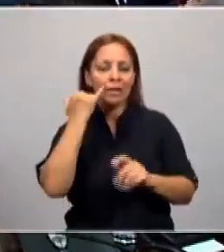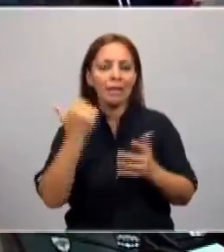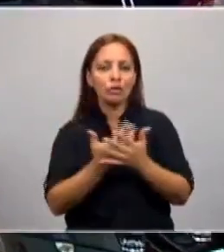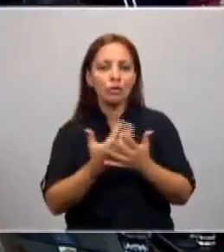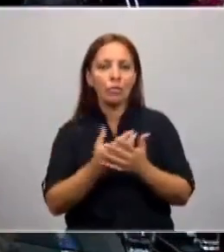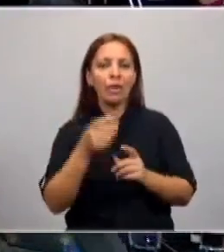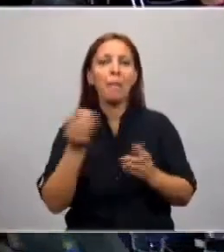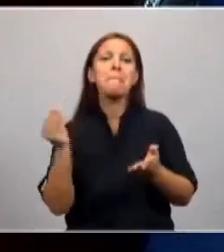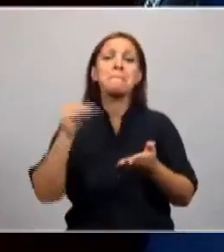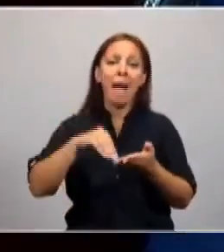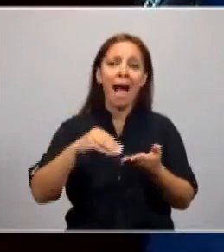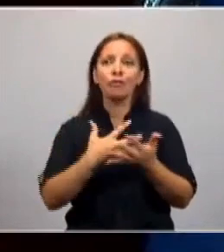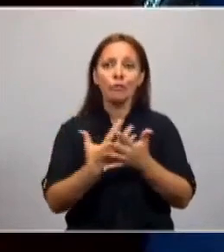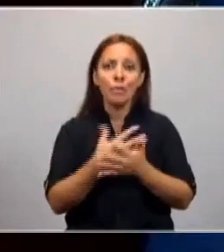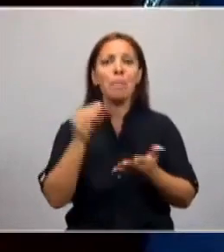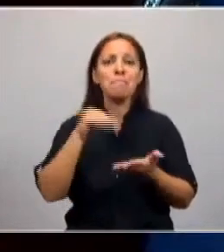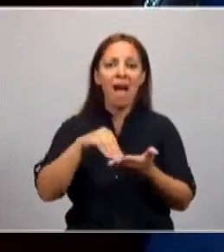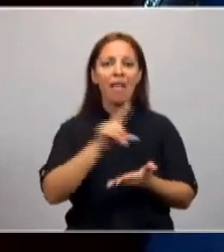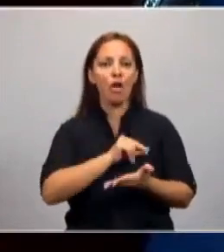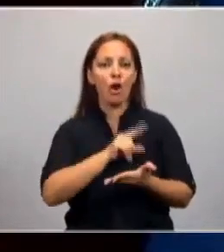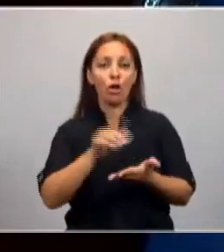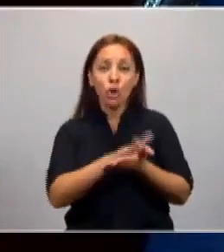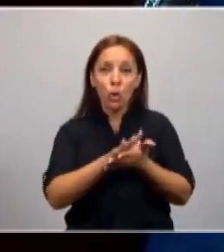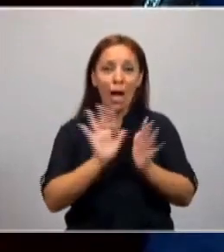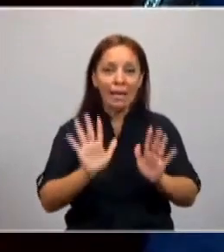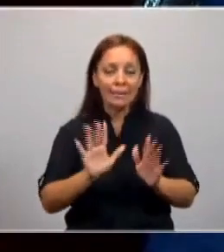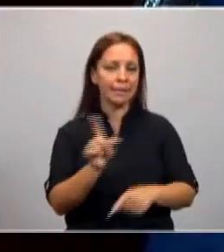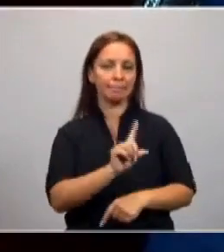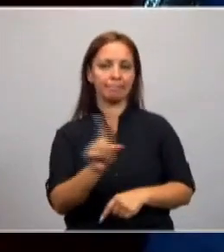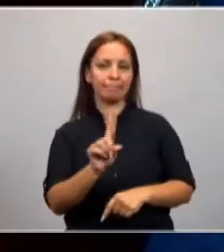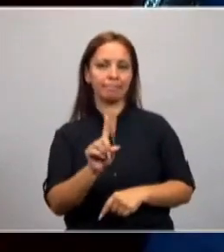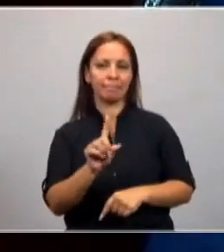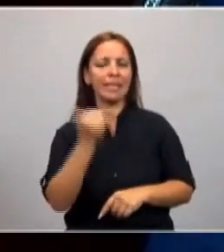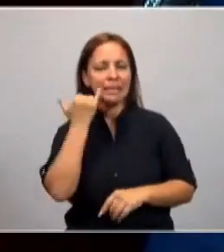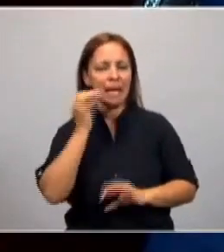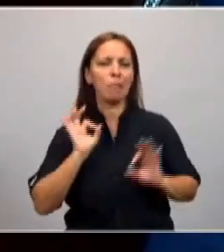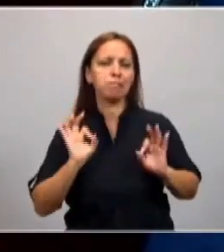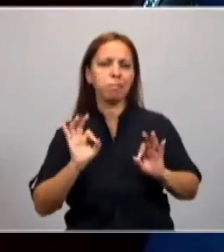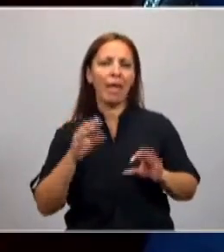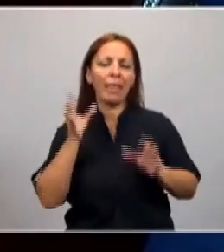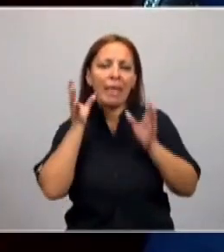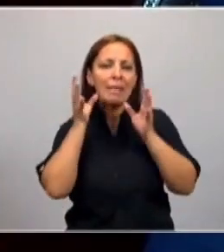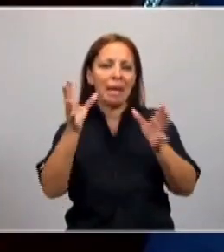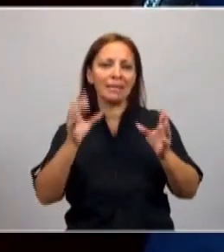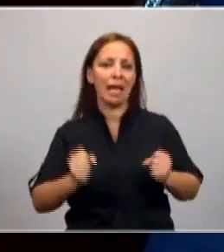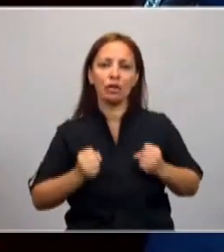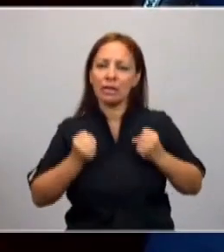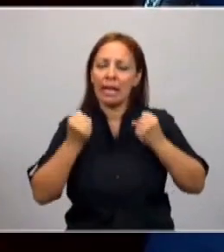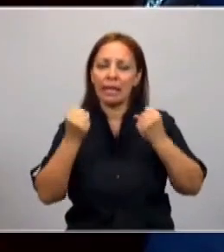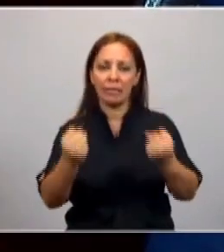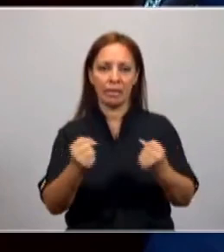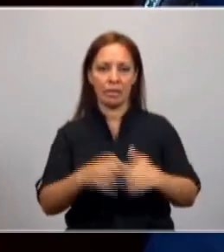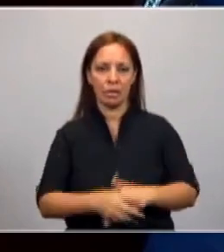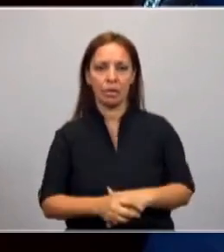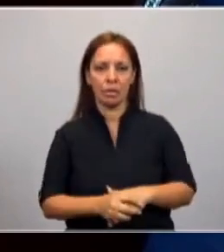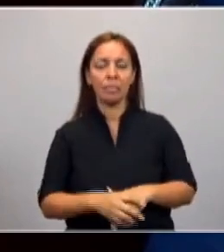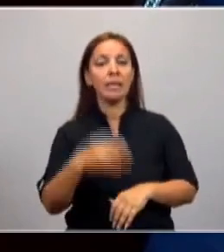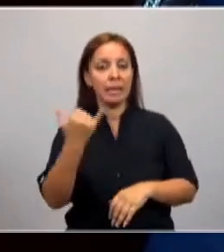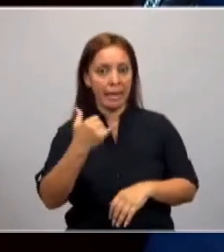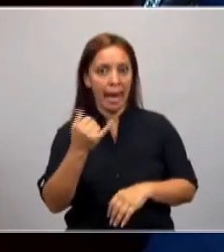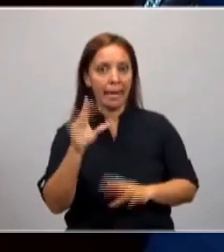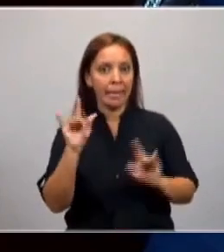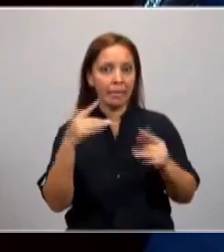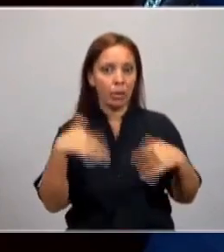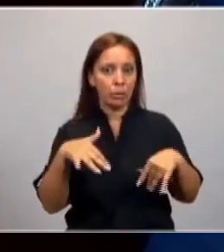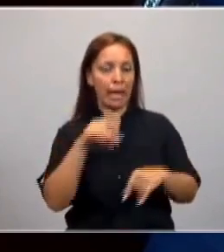remedio para nuestros problemas. Nuestro pueblo ya hizo demasiados sacrificios. No negamos las dificultades que debe enfrentar